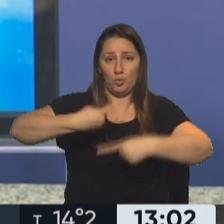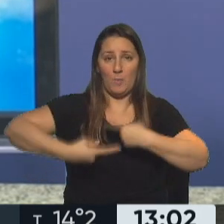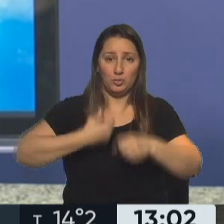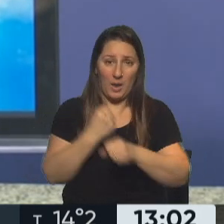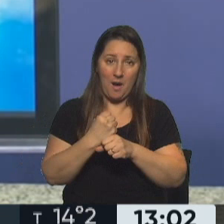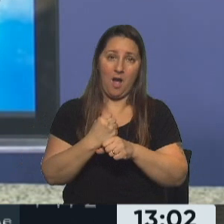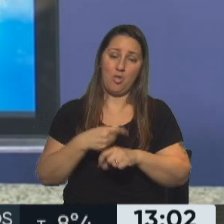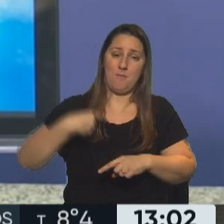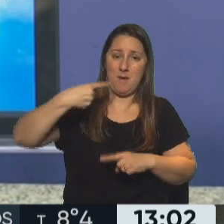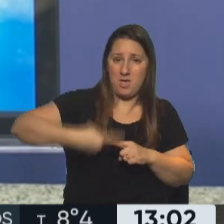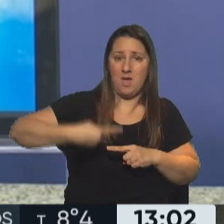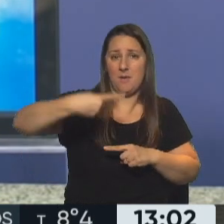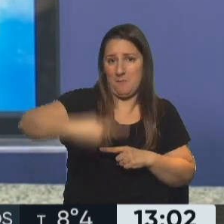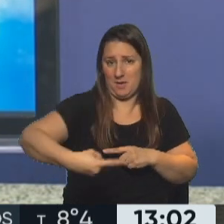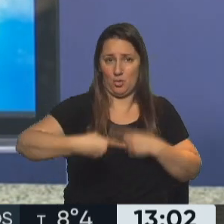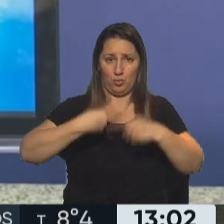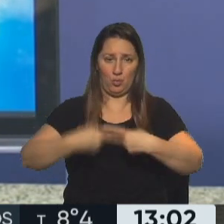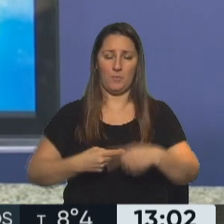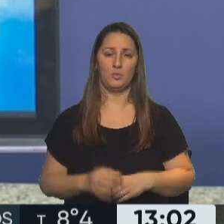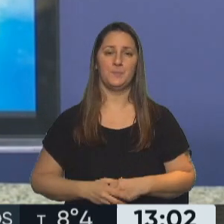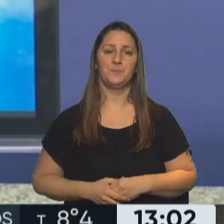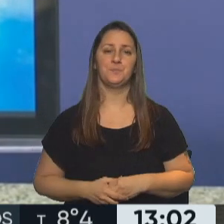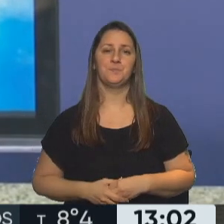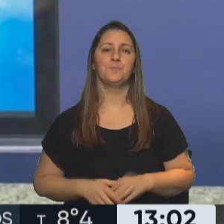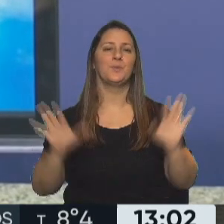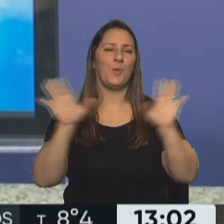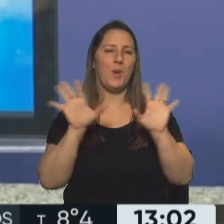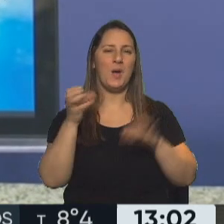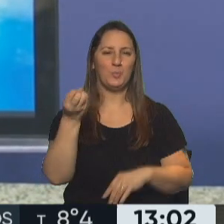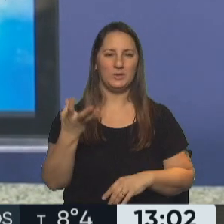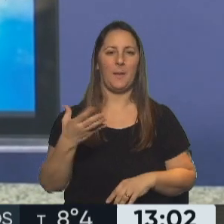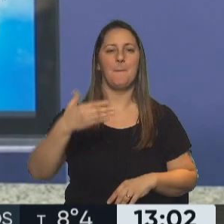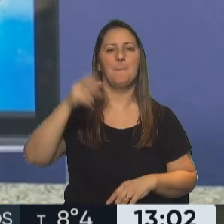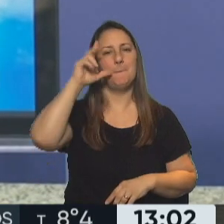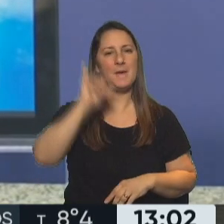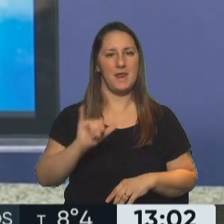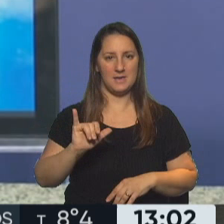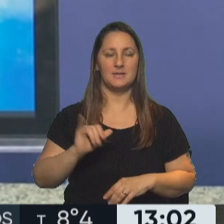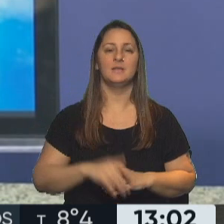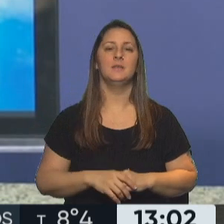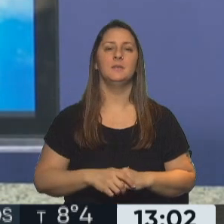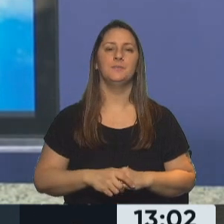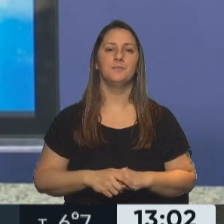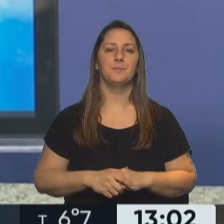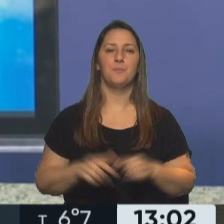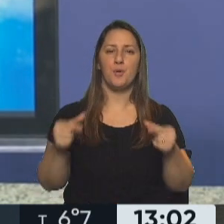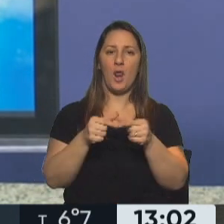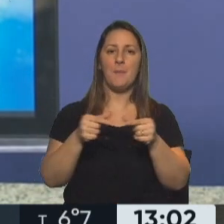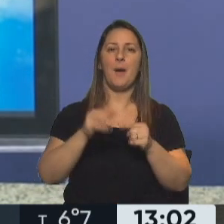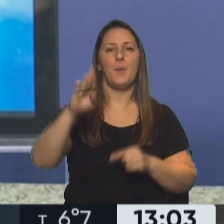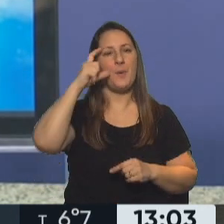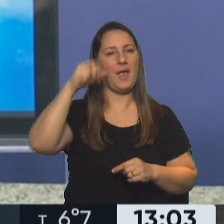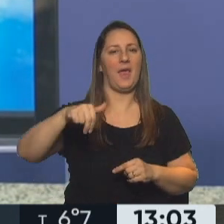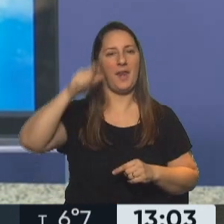pasado y el domingo a competir Hugo Qué tal Buen mediodía acá papi Pérez para 10 por radio estamos en vivo para el programa de Marcelo